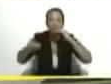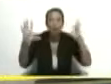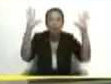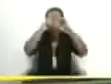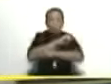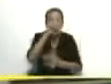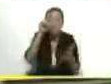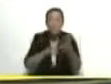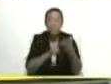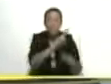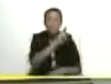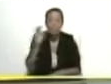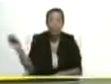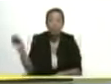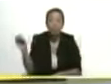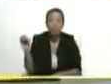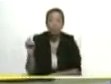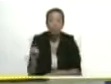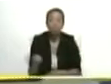2020.